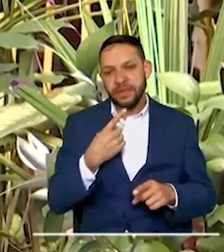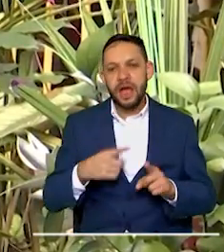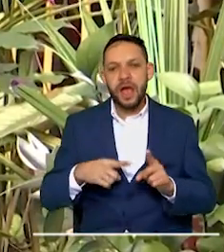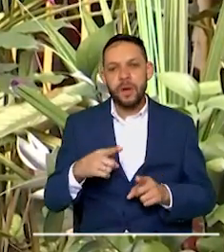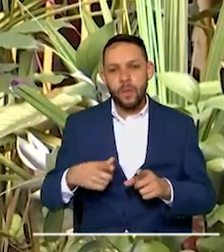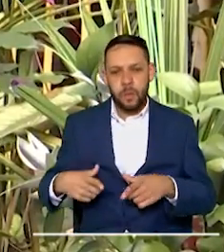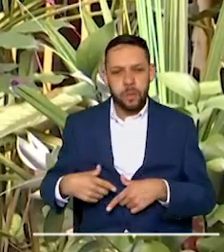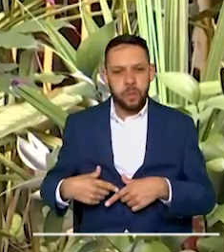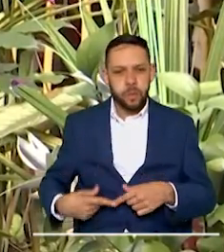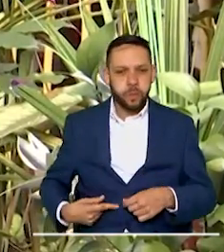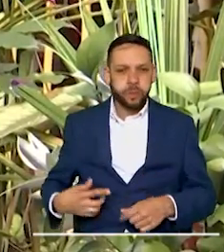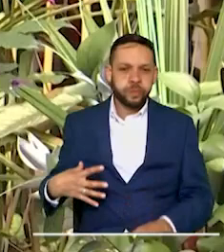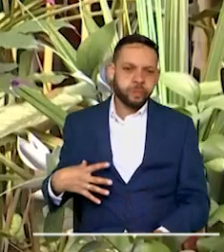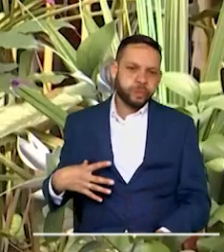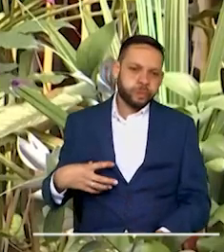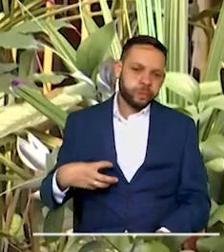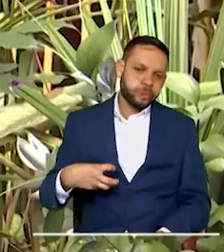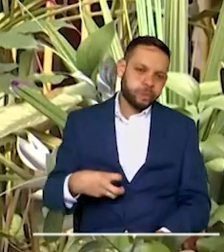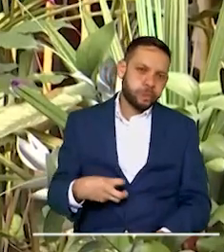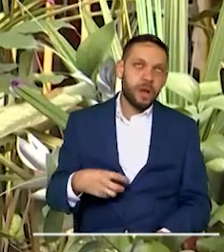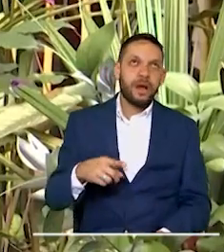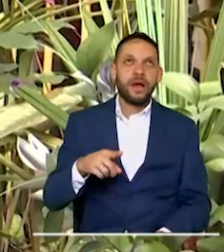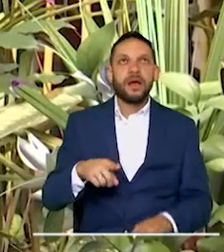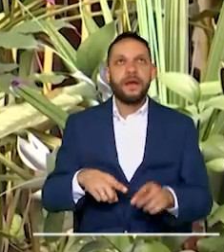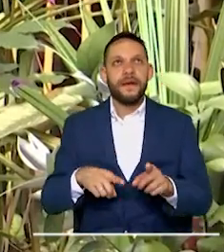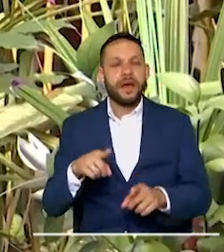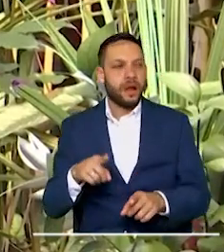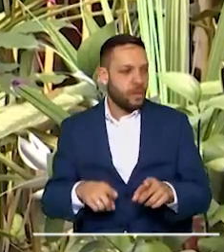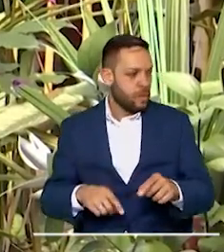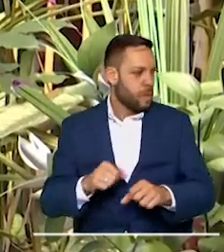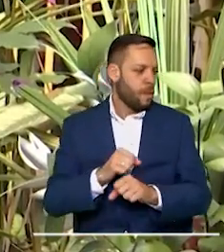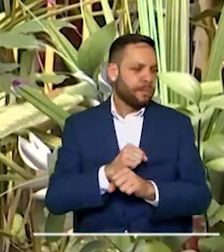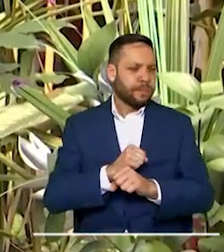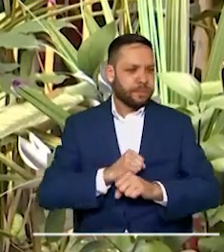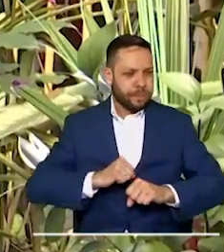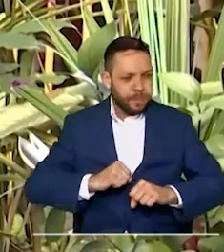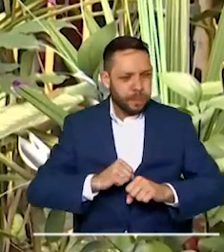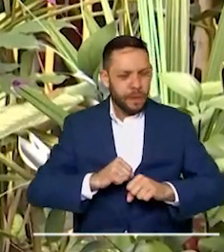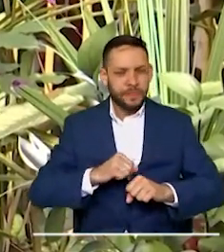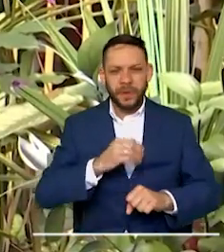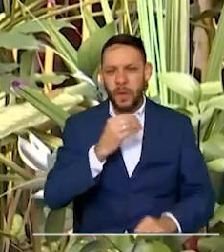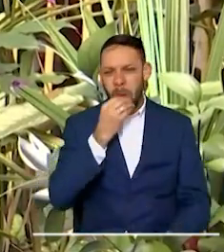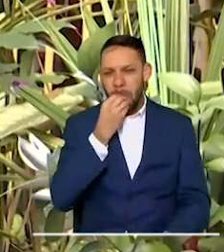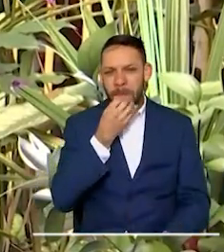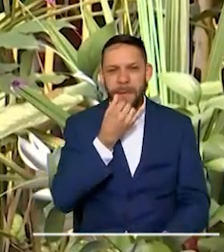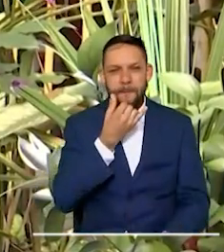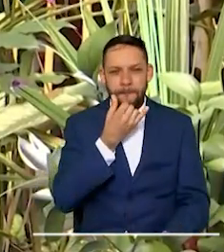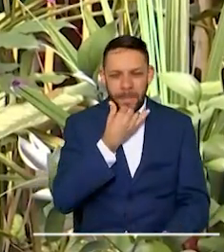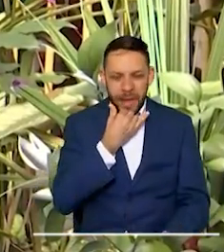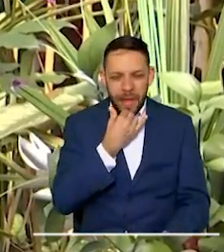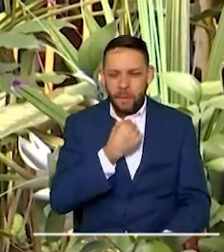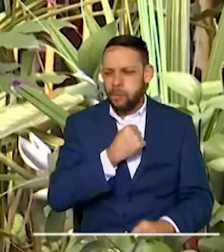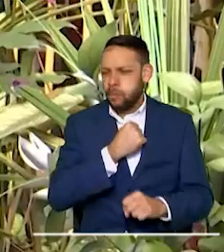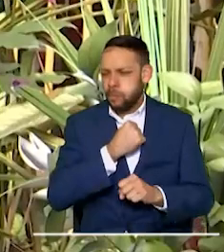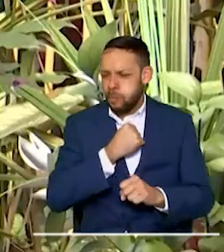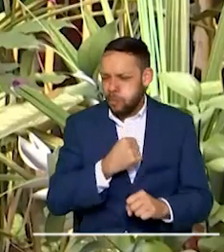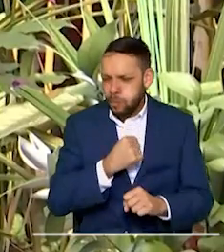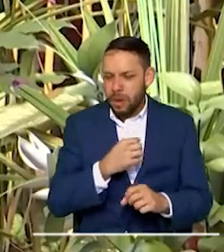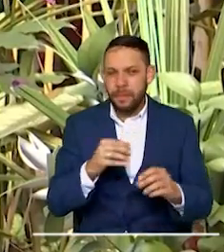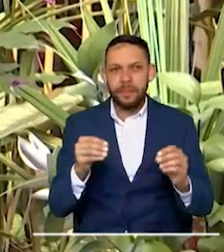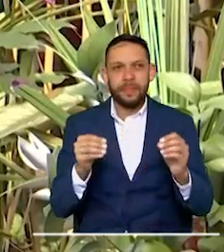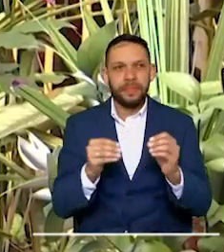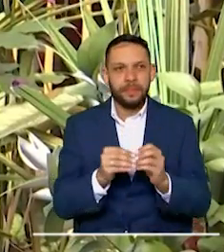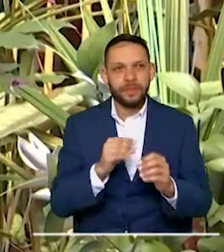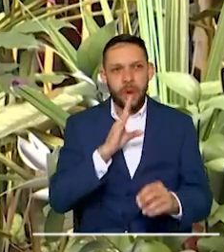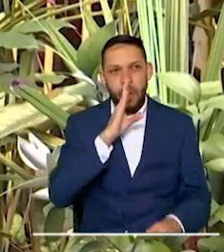nosotros vemos muchos pacientes que tienen procesos de obesidad, que comen muy mal, incluso también que tienen